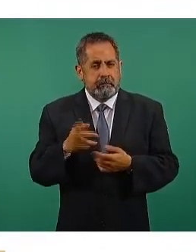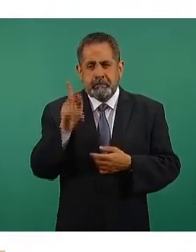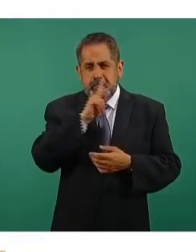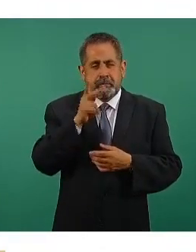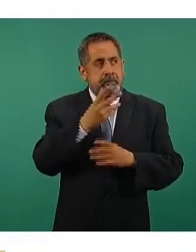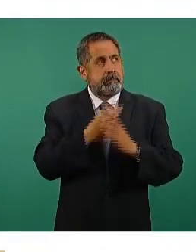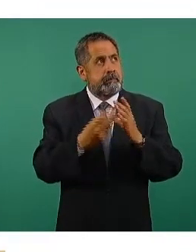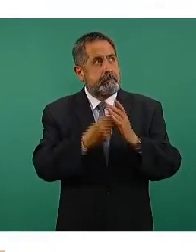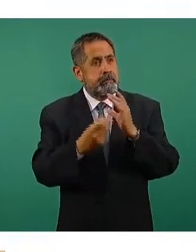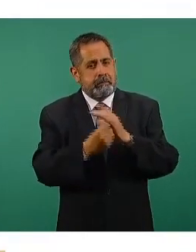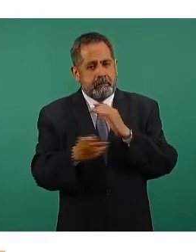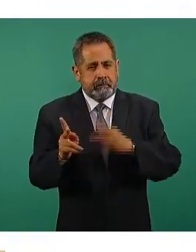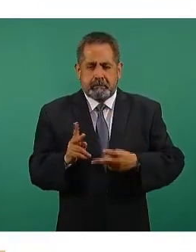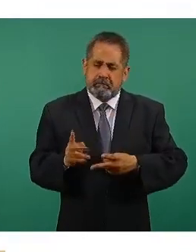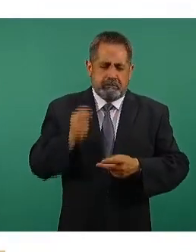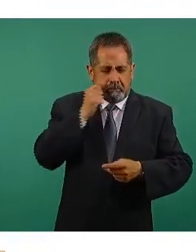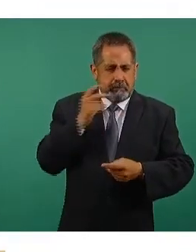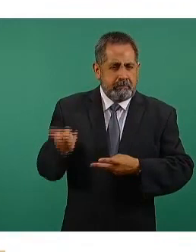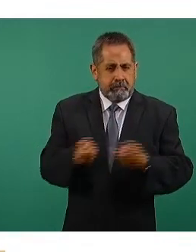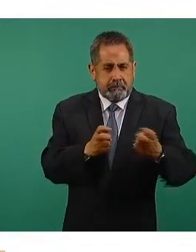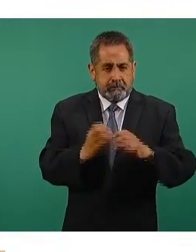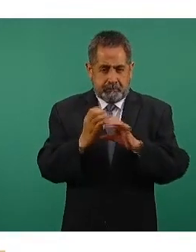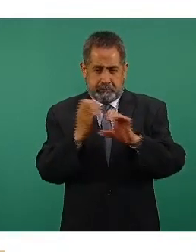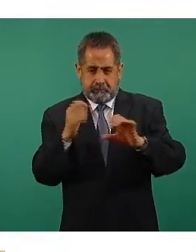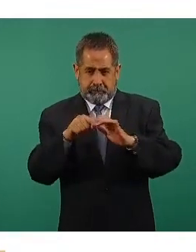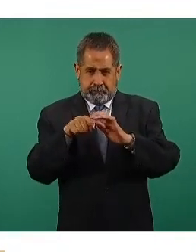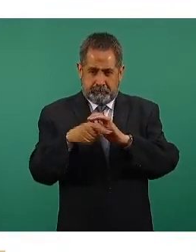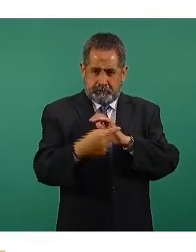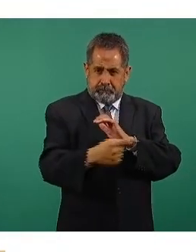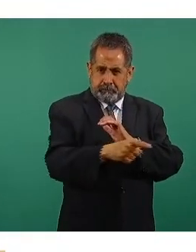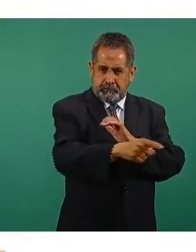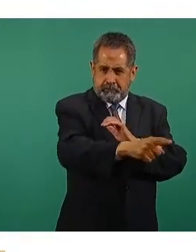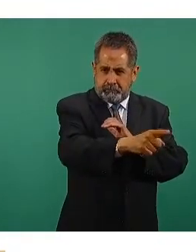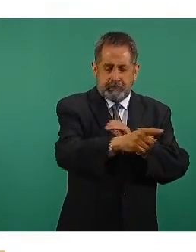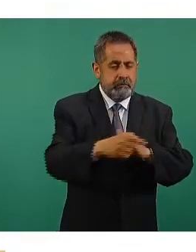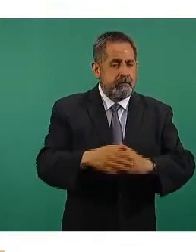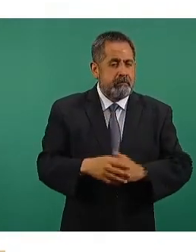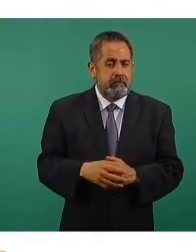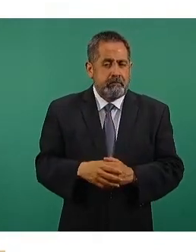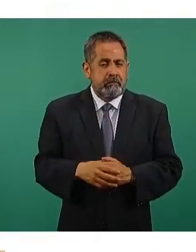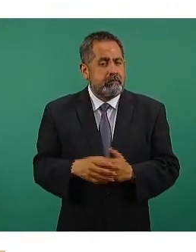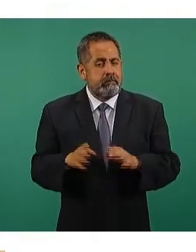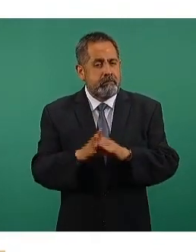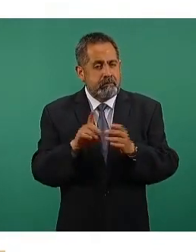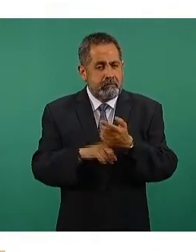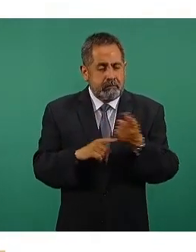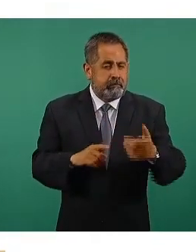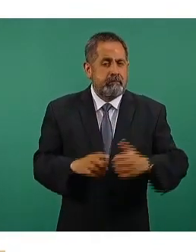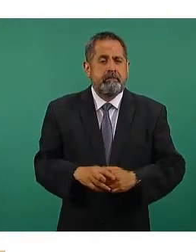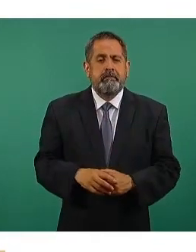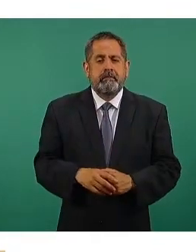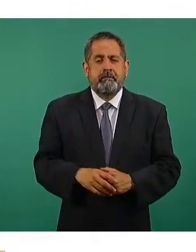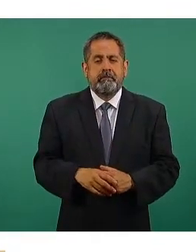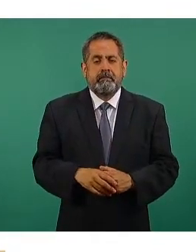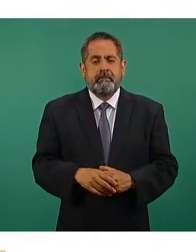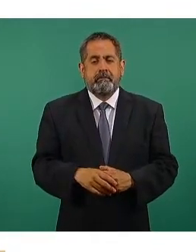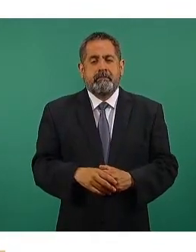los vapores. Aquí viene la manguera que corre hacia el túnel y hacia el ducto. La que sigue, por